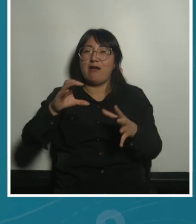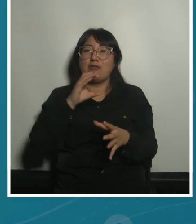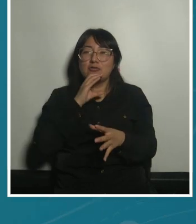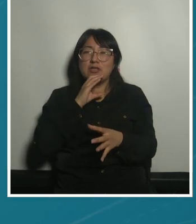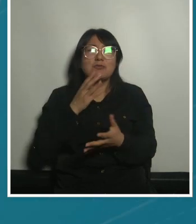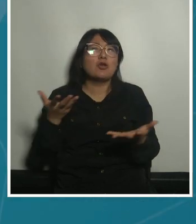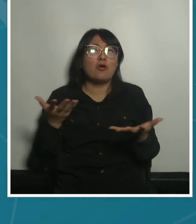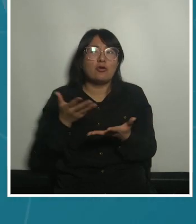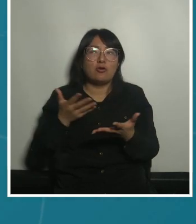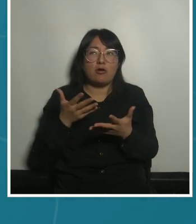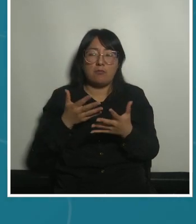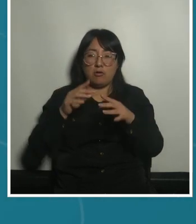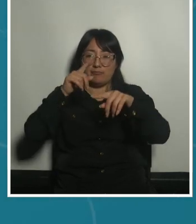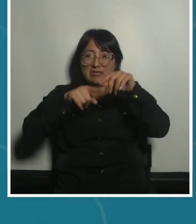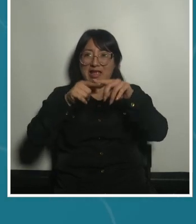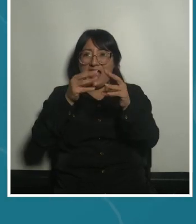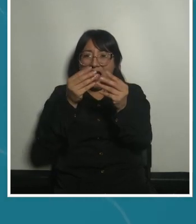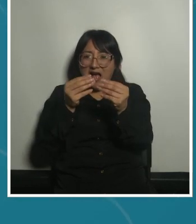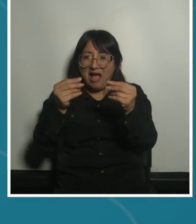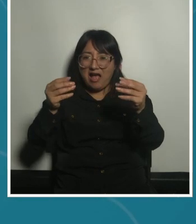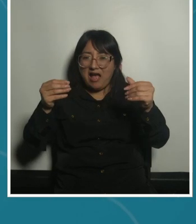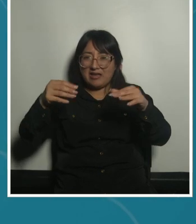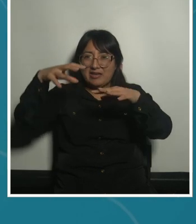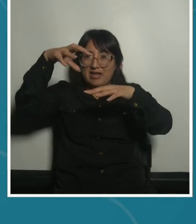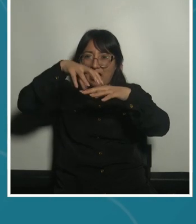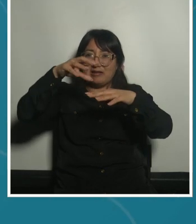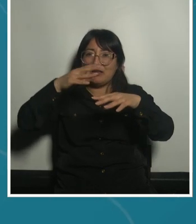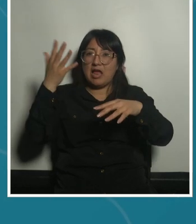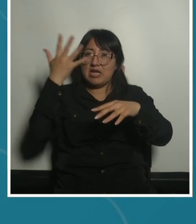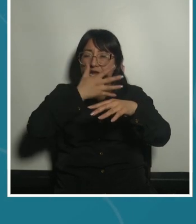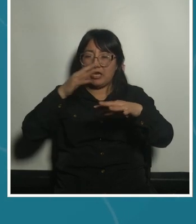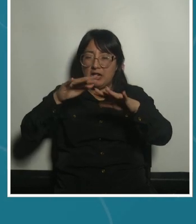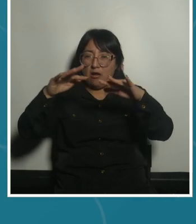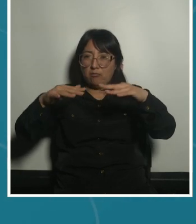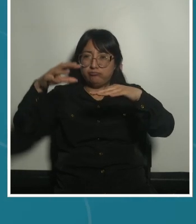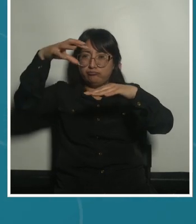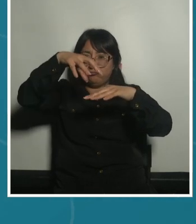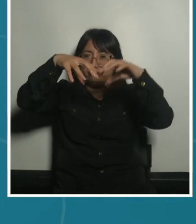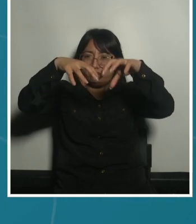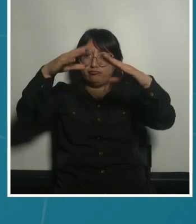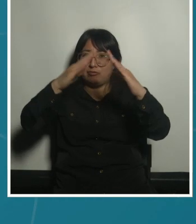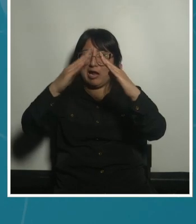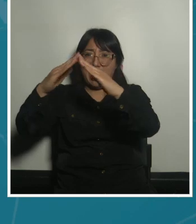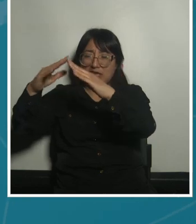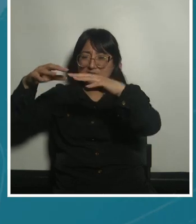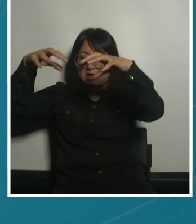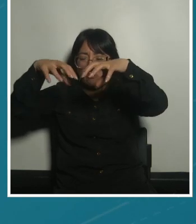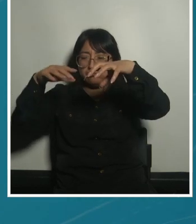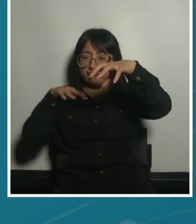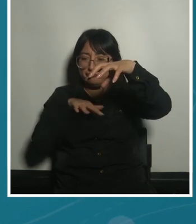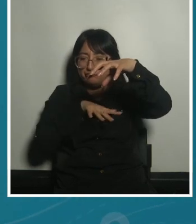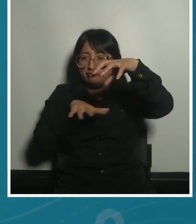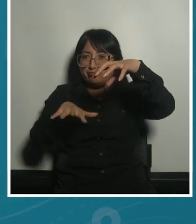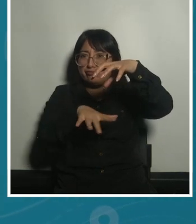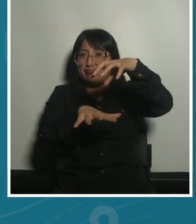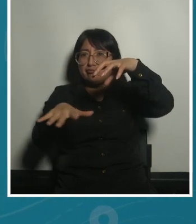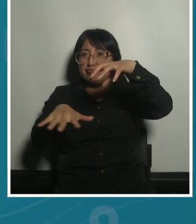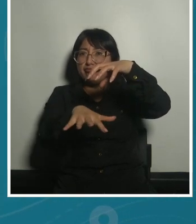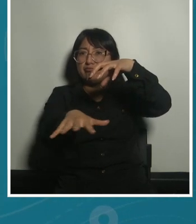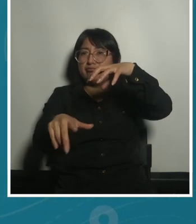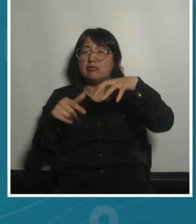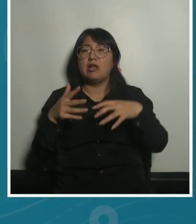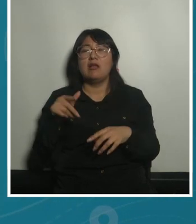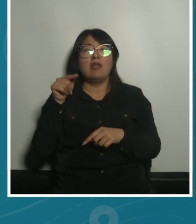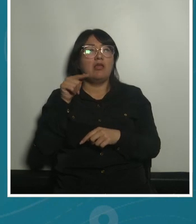está hecho sobre arenas, principalmente negras, que fueron depositándose por efecto de las avulsiones que